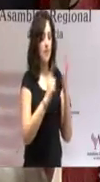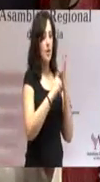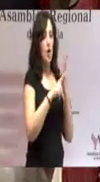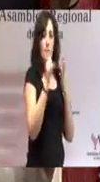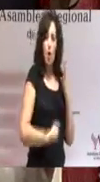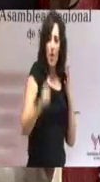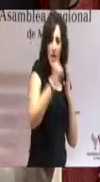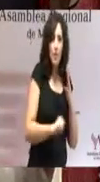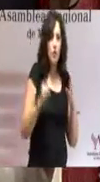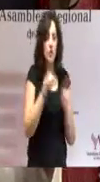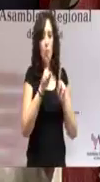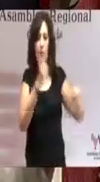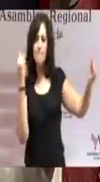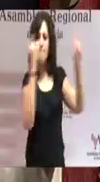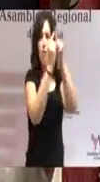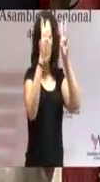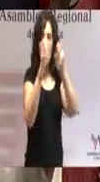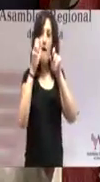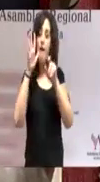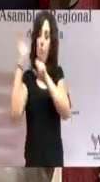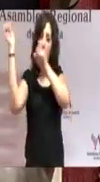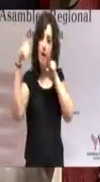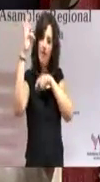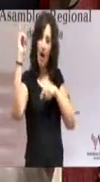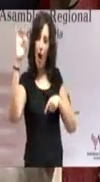posiciona en contra de que se siga trasvasando agua del Tajo.